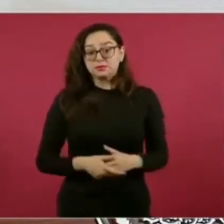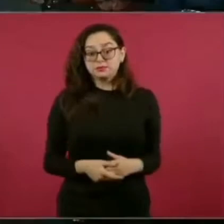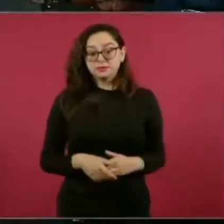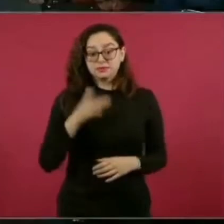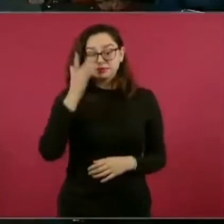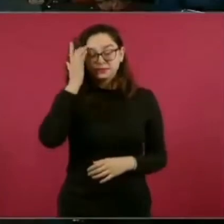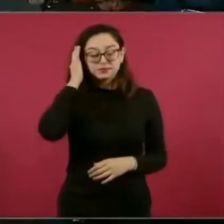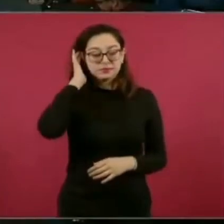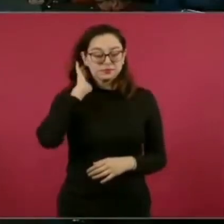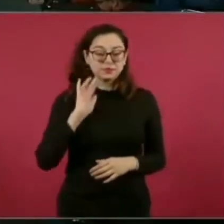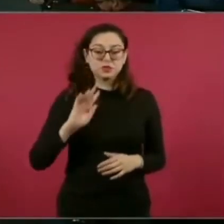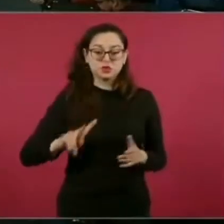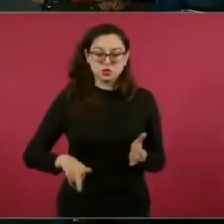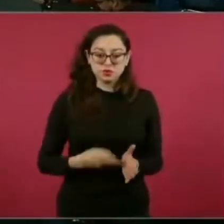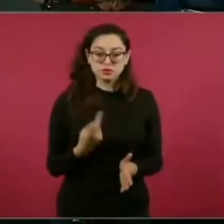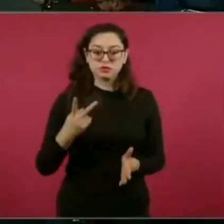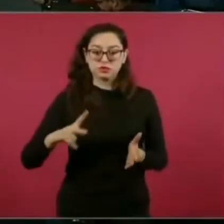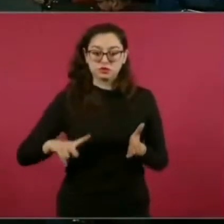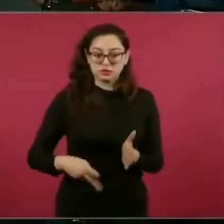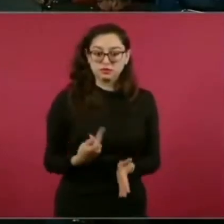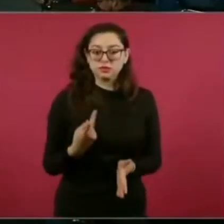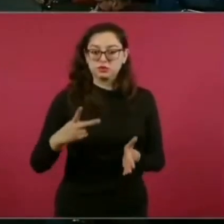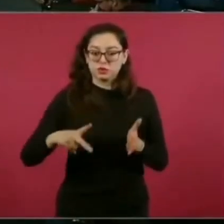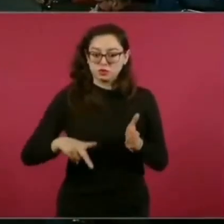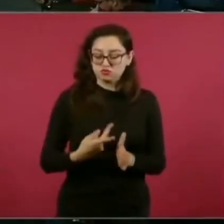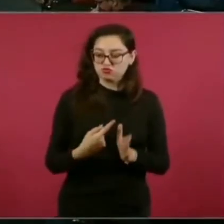Y repite